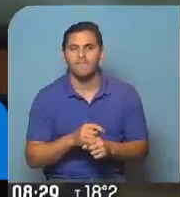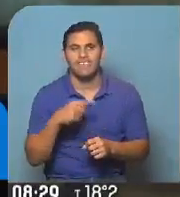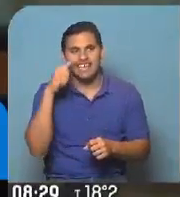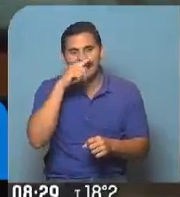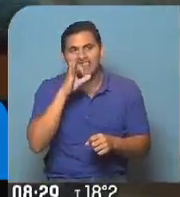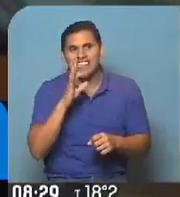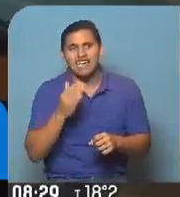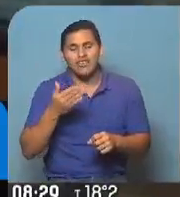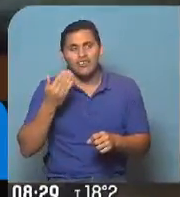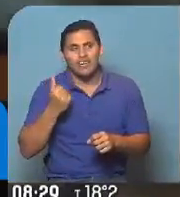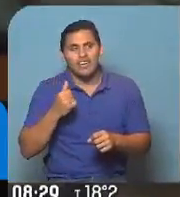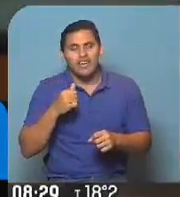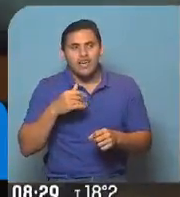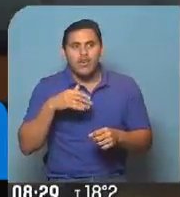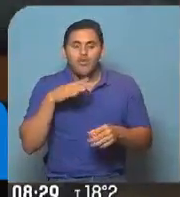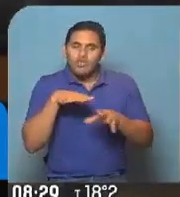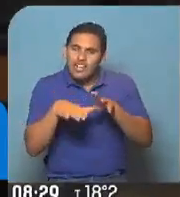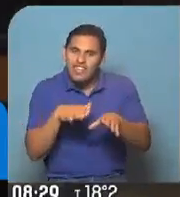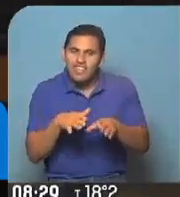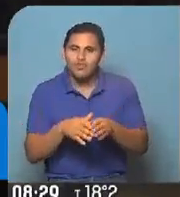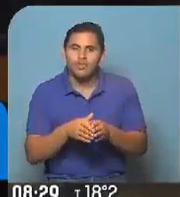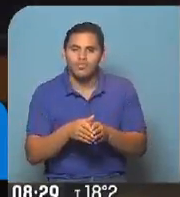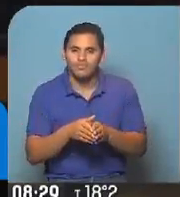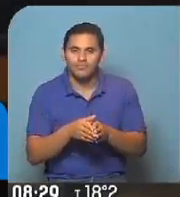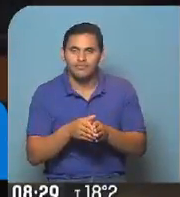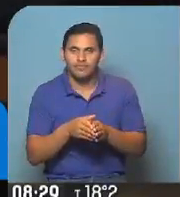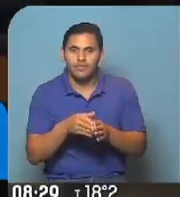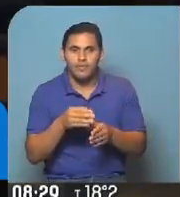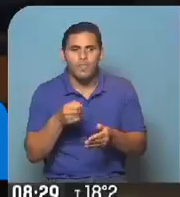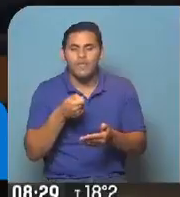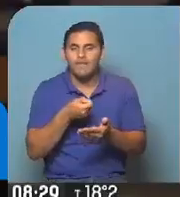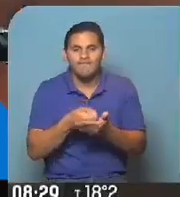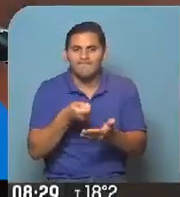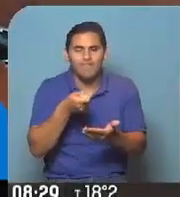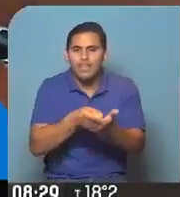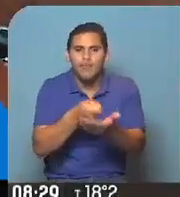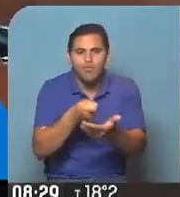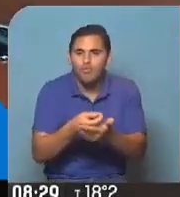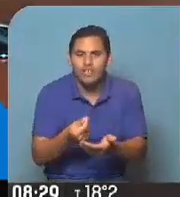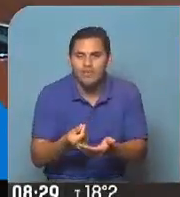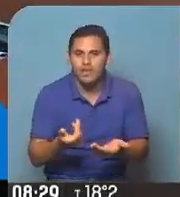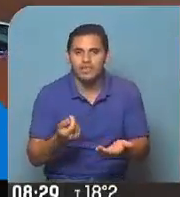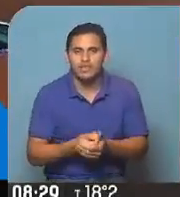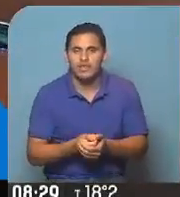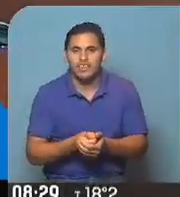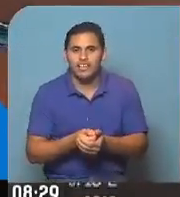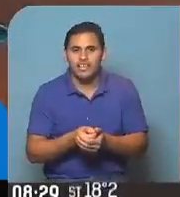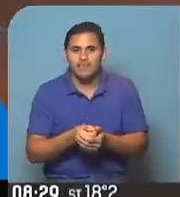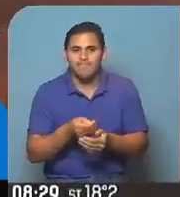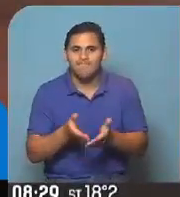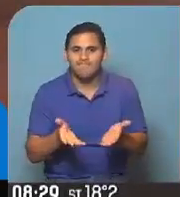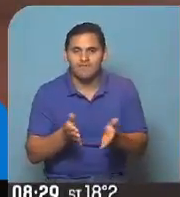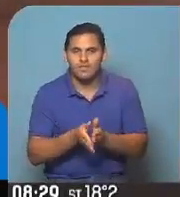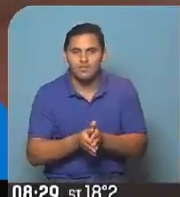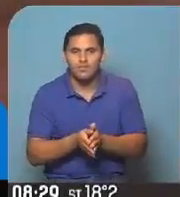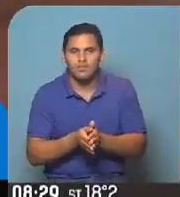un déficit fiscal muy galopante que lo cubrimos todo el tiempo emitiendo dinero de esa trampa hace 70 años que no podemos salir cuando el mundo